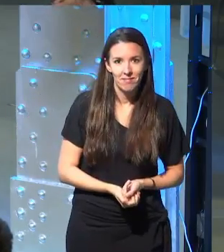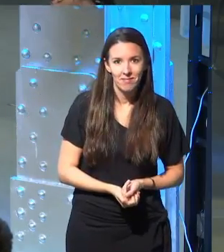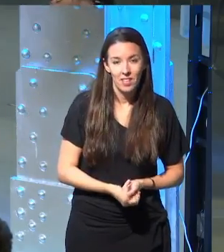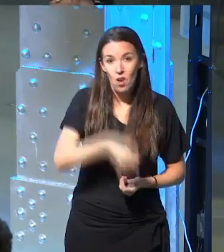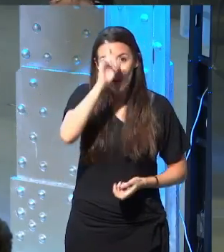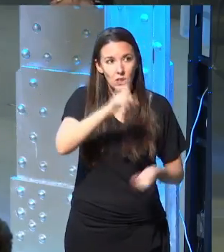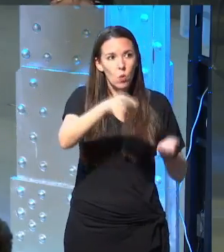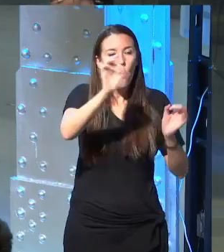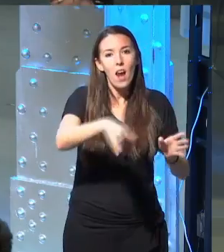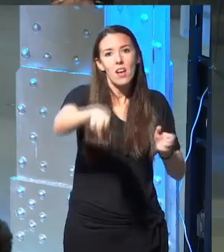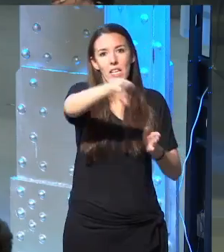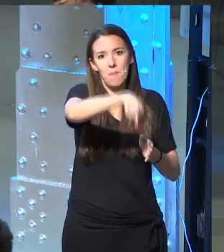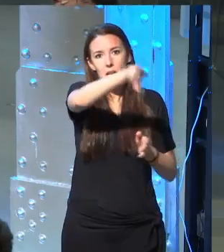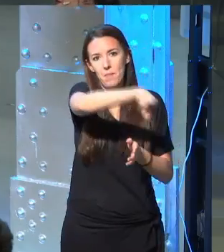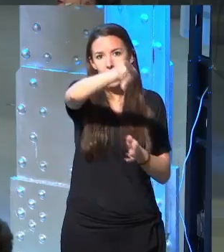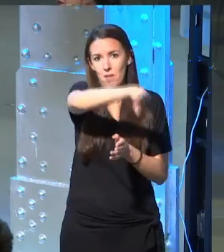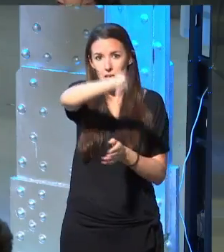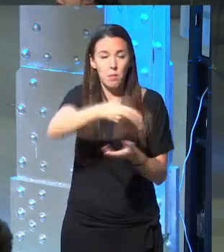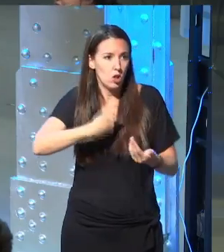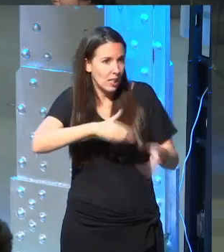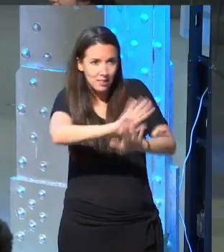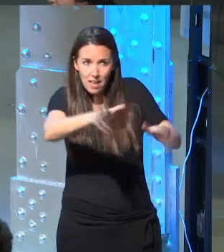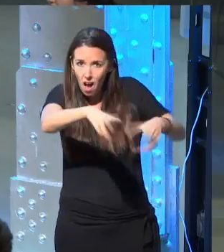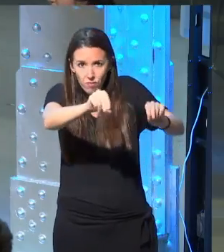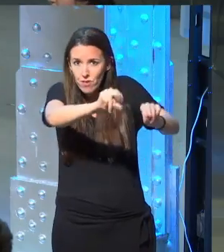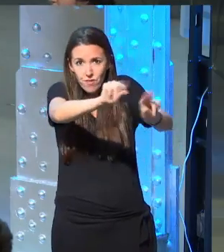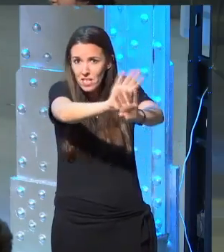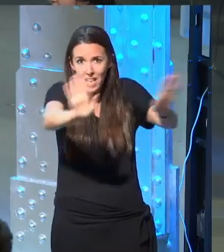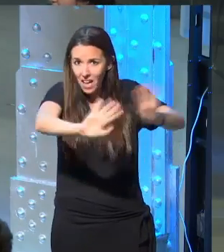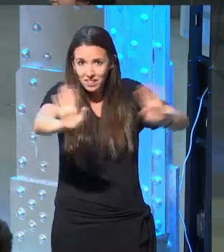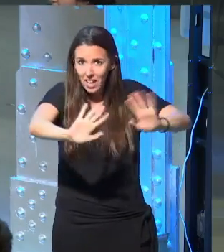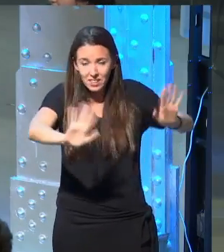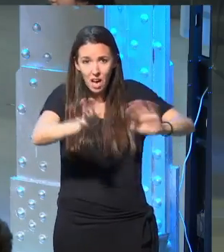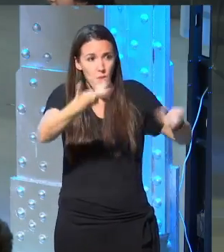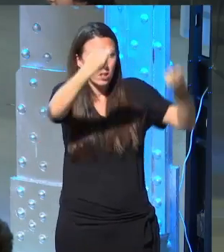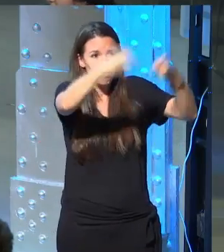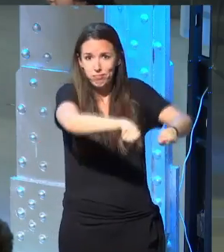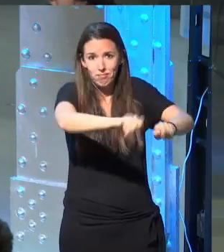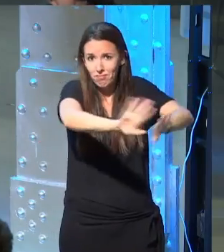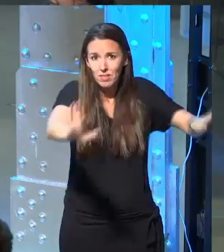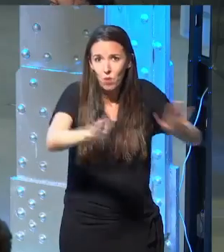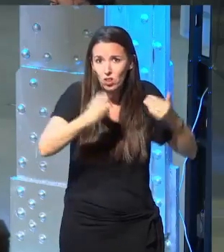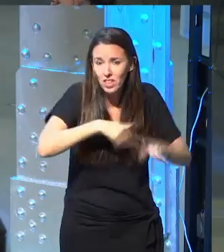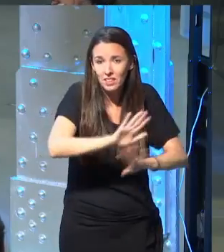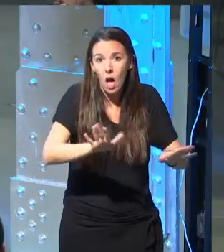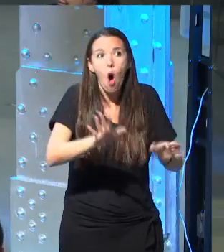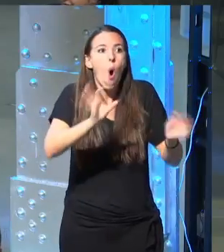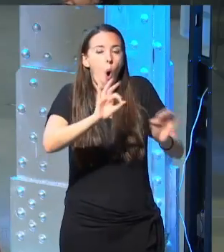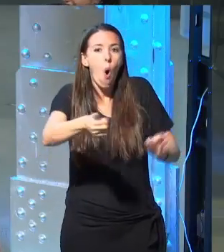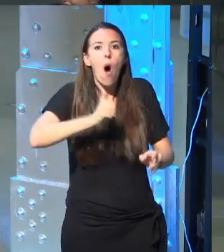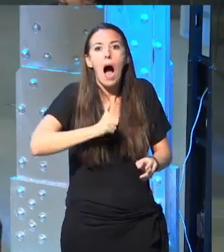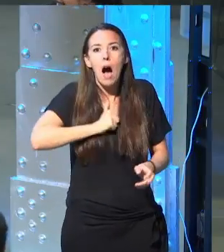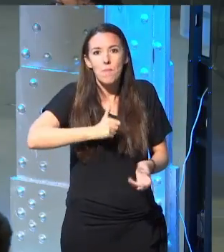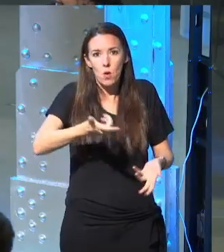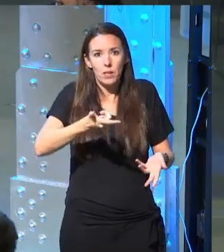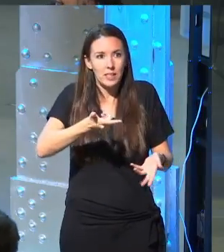Entonces están como repitiendo un poco todo lo mismo, y es como, bueno, ya está, ya acabado. O sea, ya podéis cerrar las cuentas, o bueno, aprovechar los